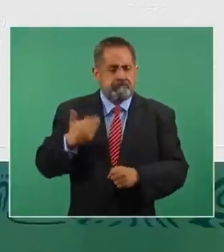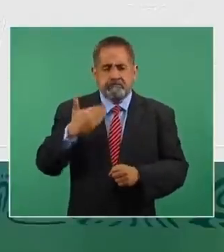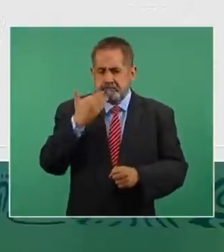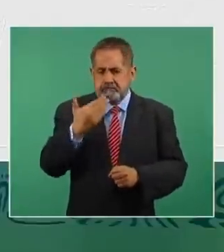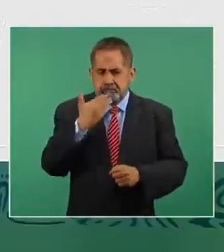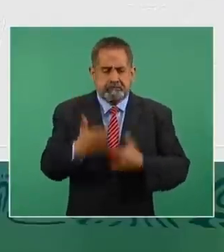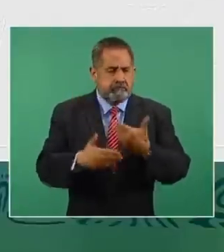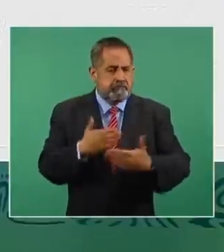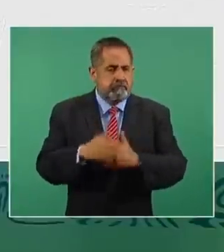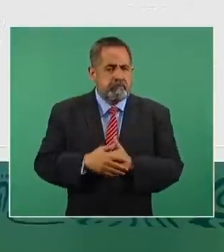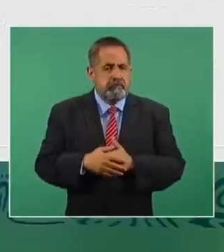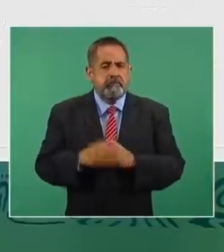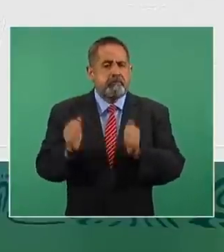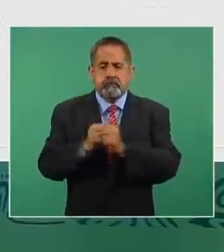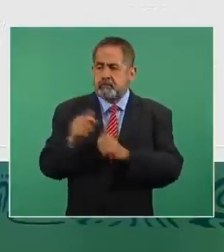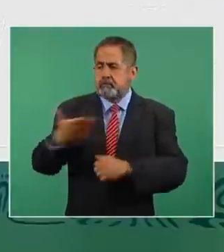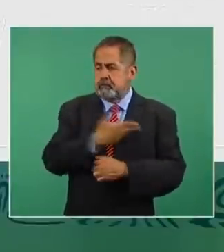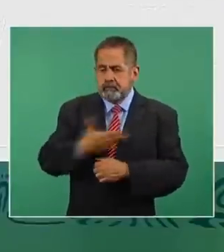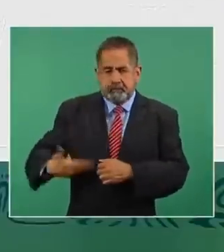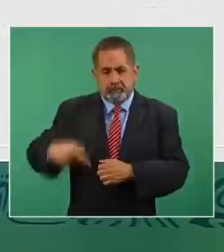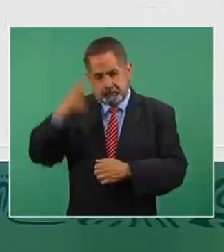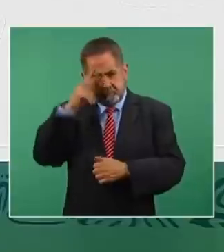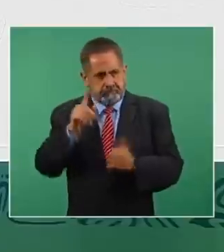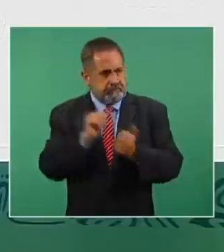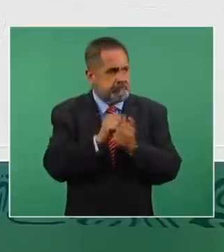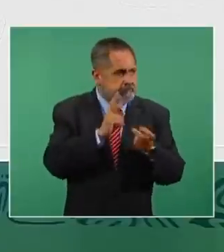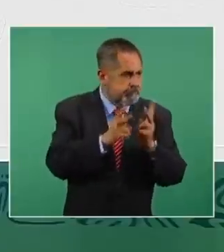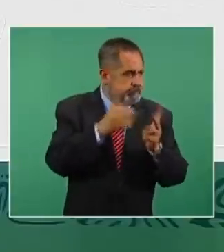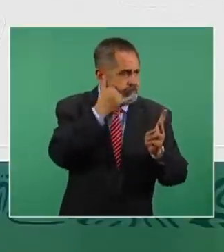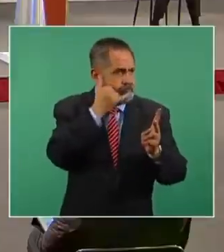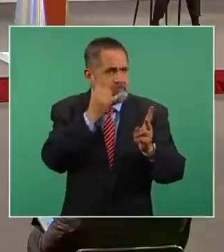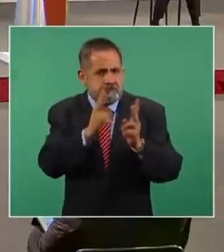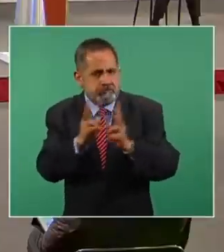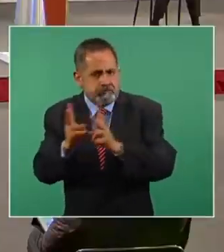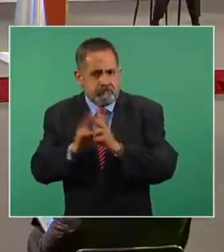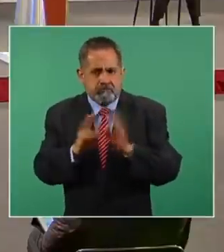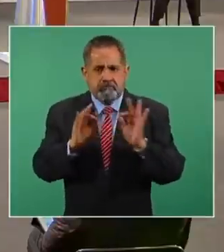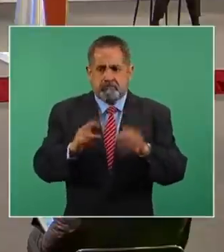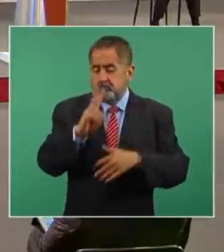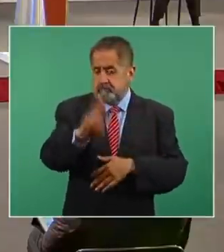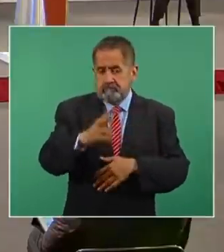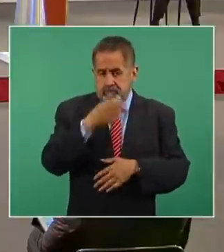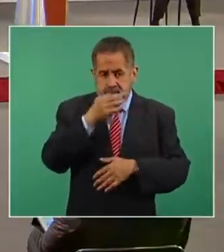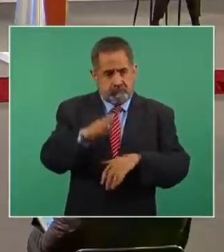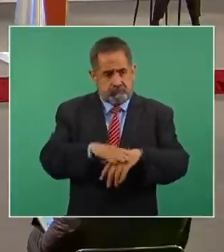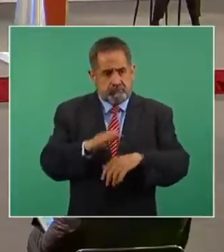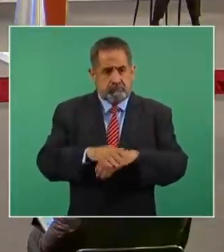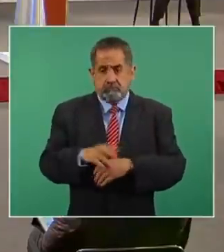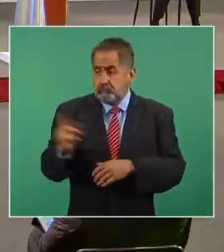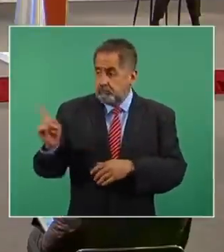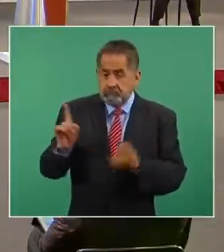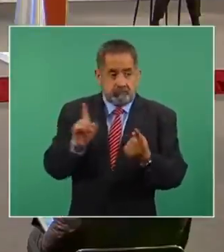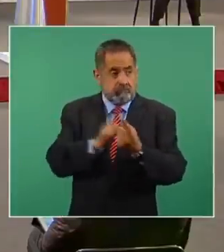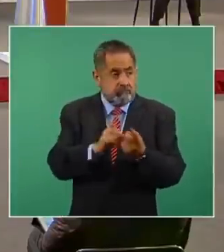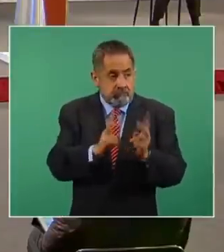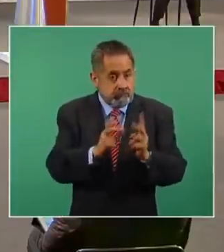y ha participado directamente el presidente de la República y bueno, lo digo porque así es, si no tuviéramos eso,